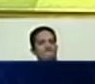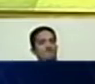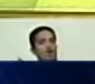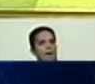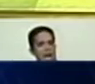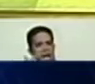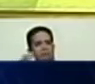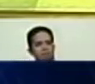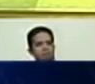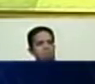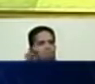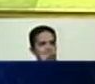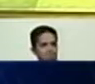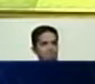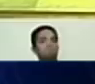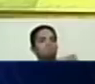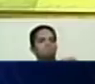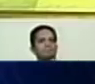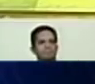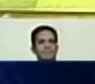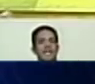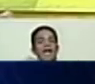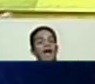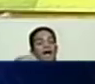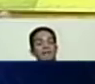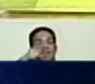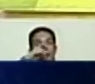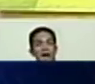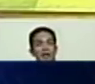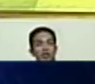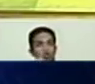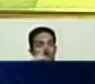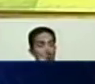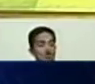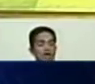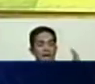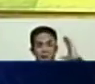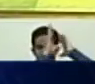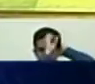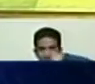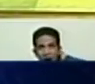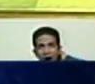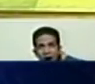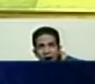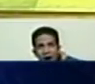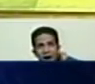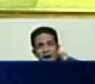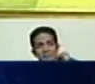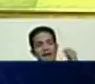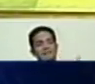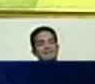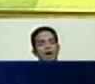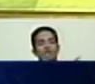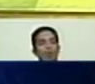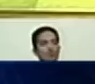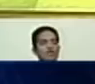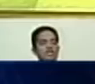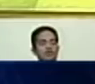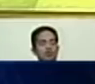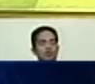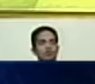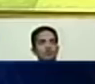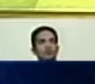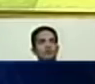Bueno, este año nosotros hemos recibido de la Embajada de Estados Unidos en